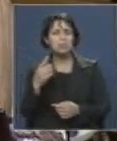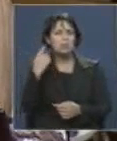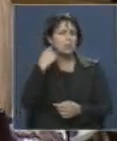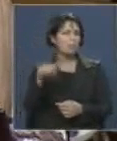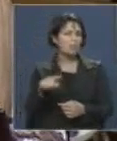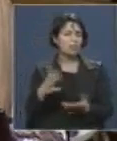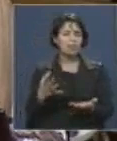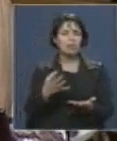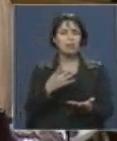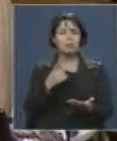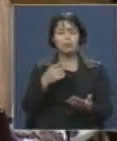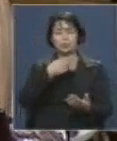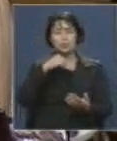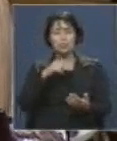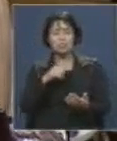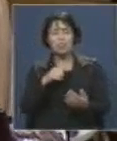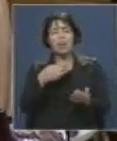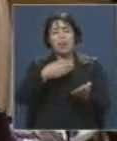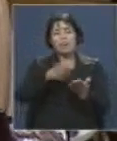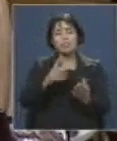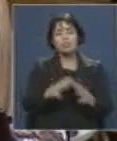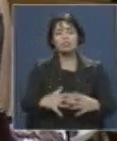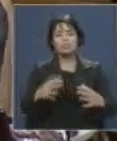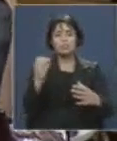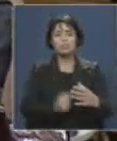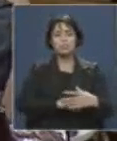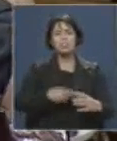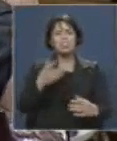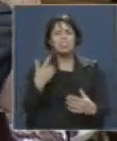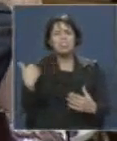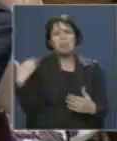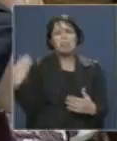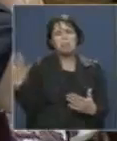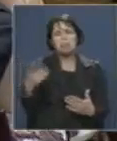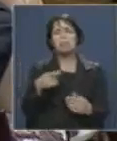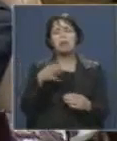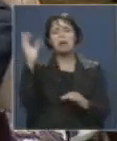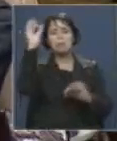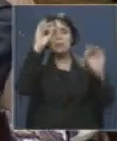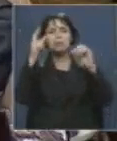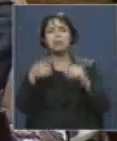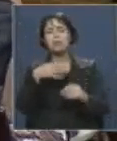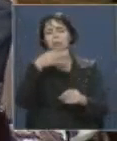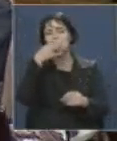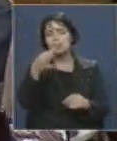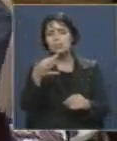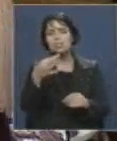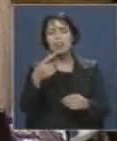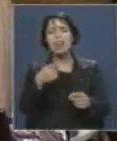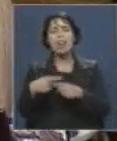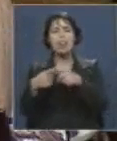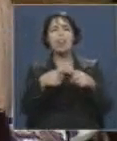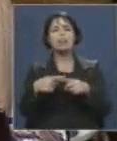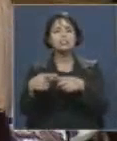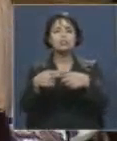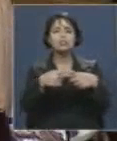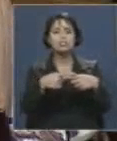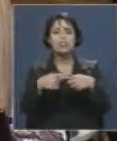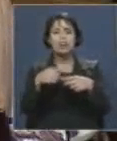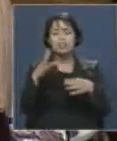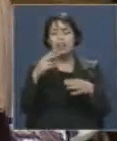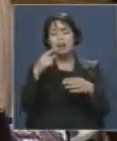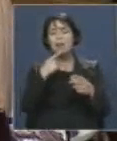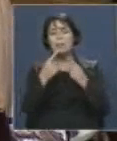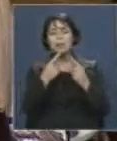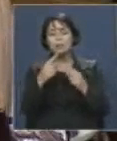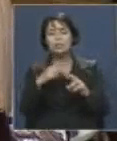somos objetores y nos da lo mismo lo que opinen las víctimas, las mujeres y la sociedad. Eso lo dice. En esta entrevista el mismo profesional